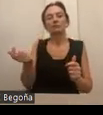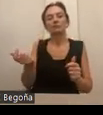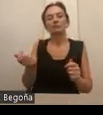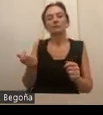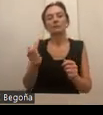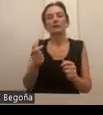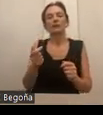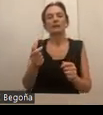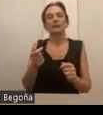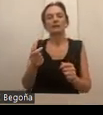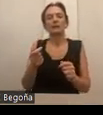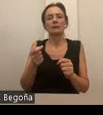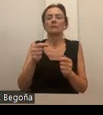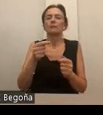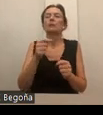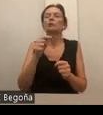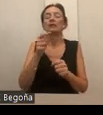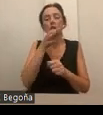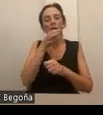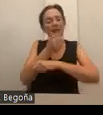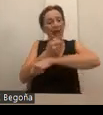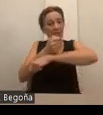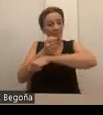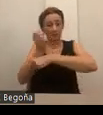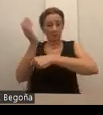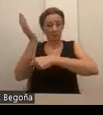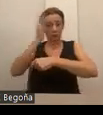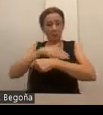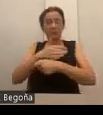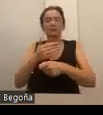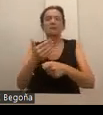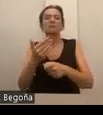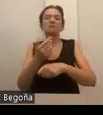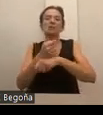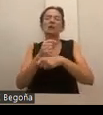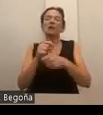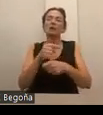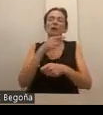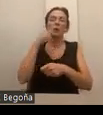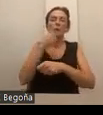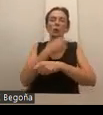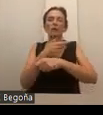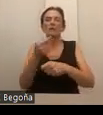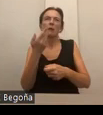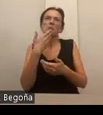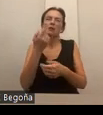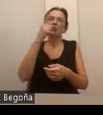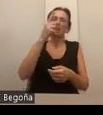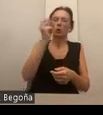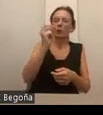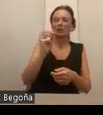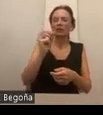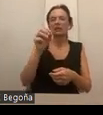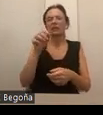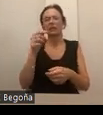diabetes, es decir, que no estén diagnosticados de diabetes, que sigan con su glucemia 110, 114, 120. Sabéis que a partir de